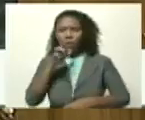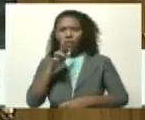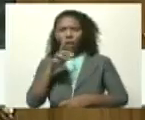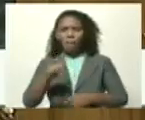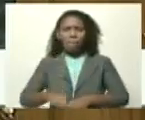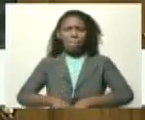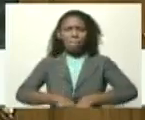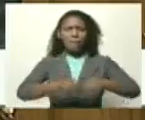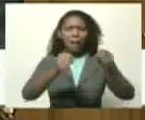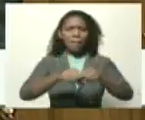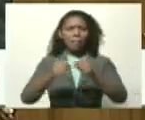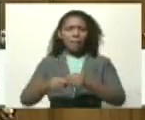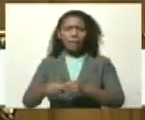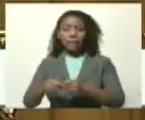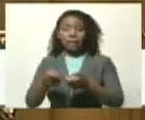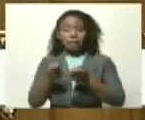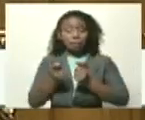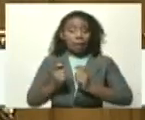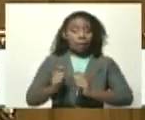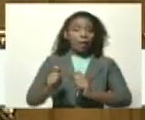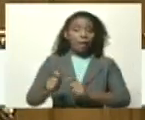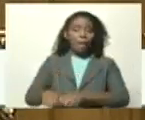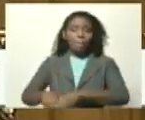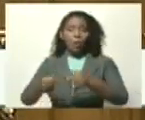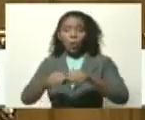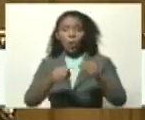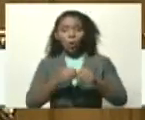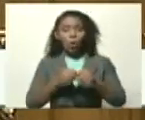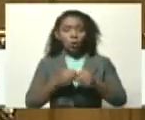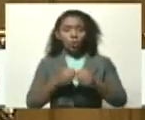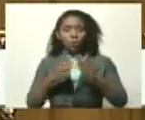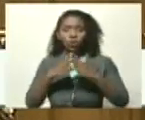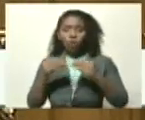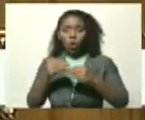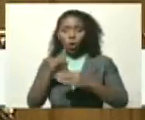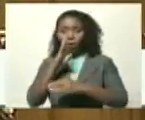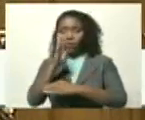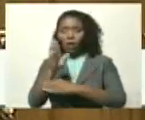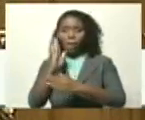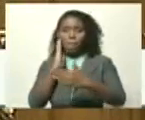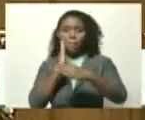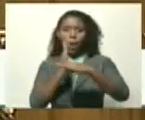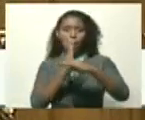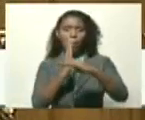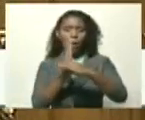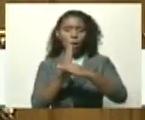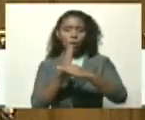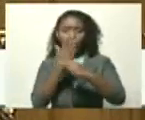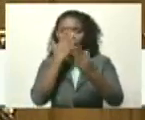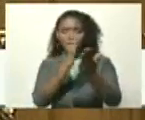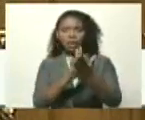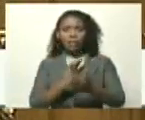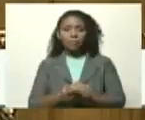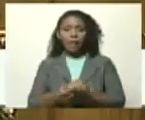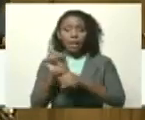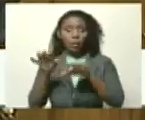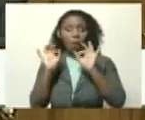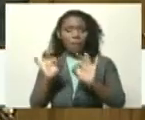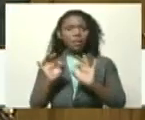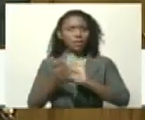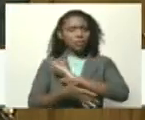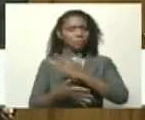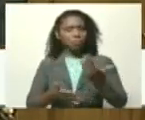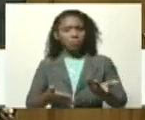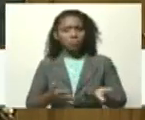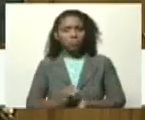destruyeron o intentaron destruir todo lo que se les atravesó a su paso. Como una especie